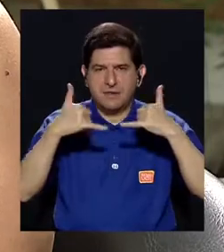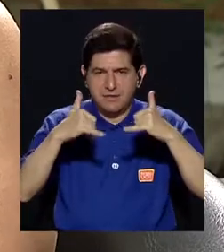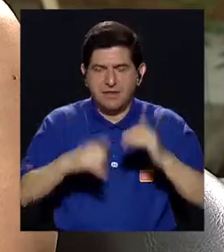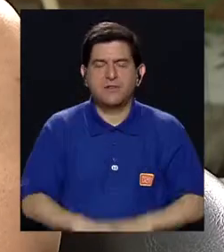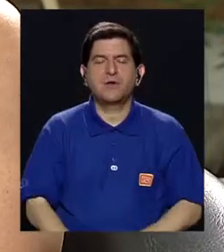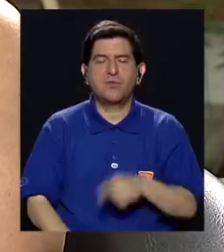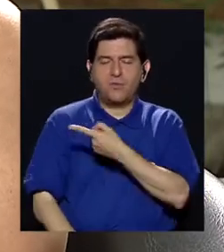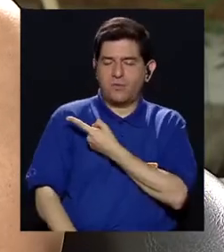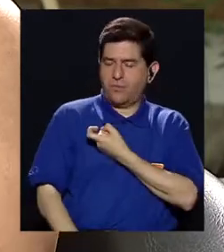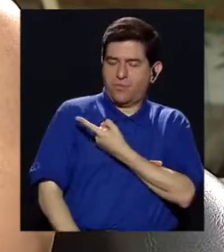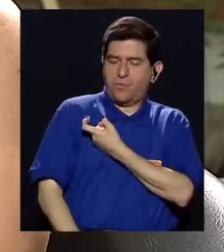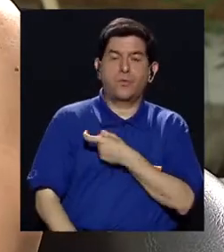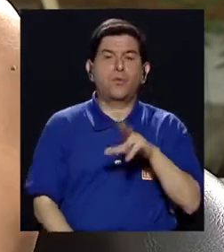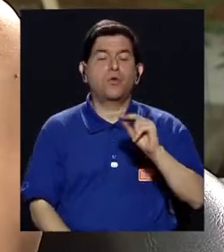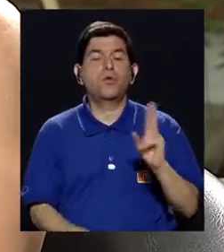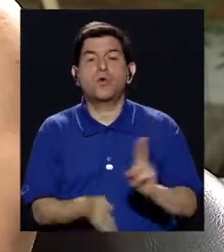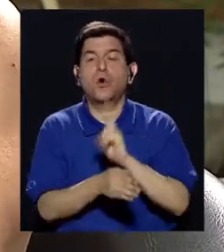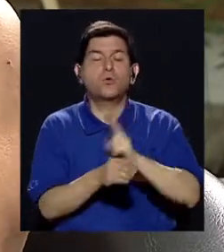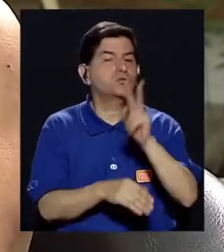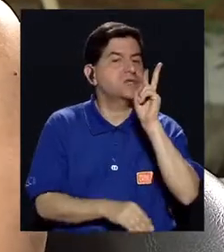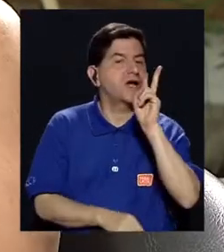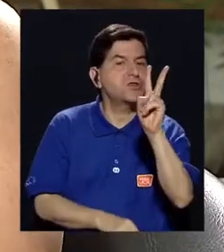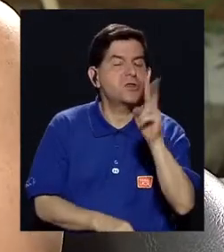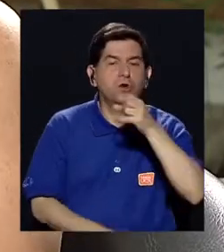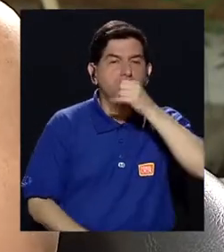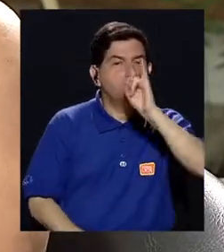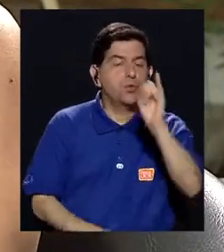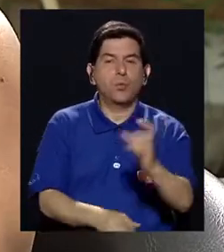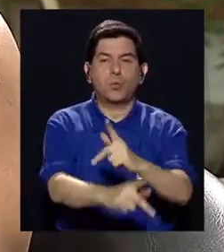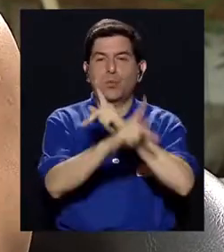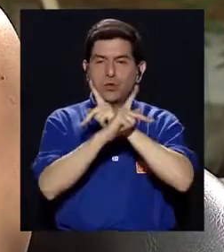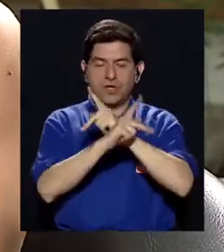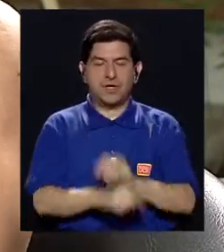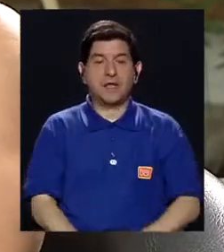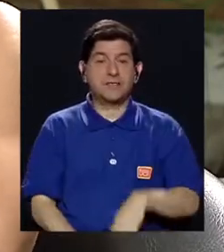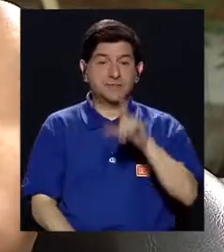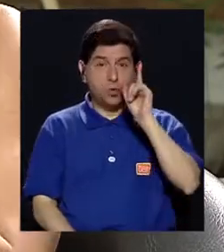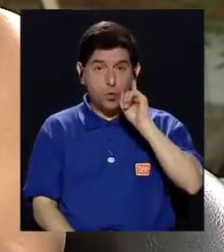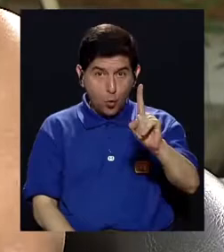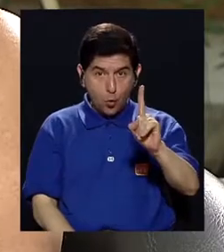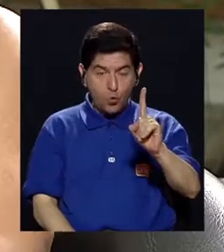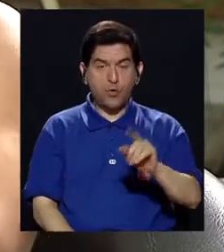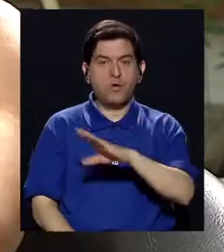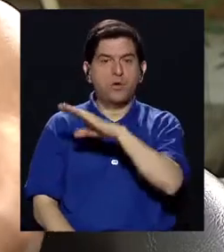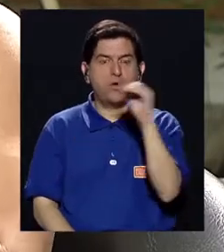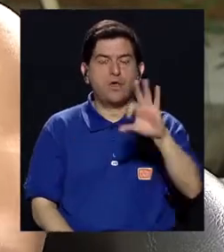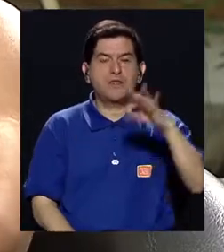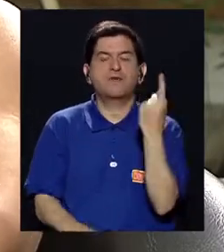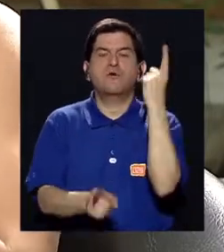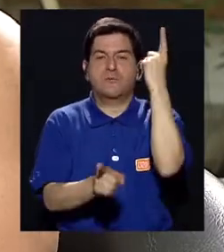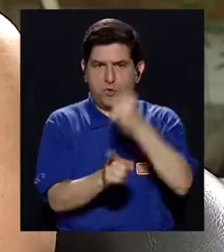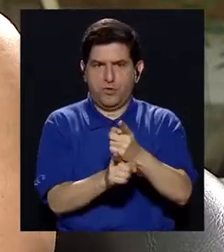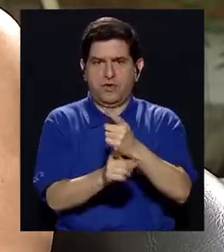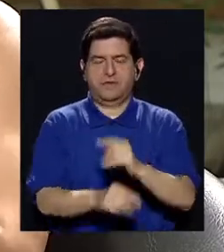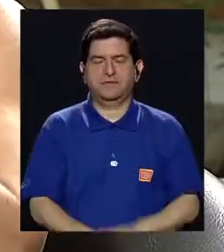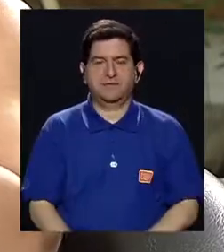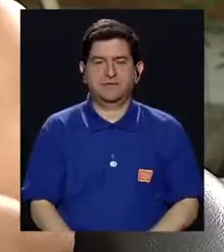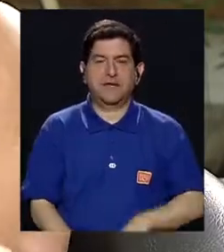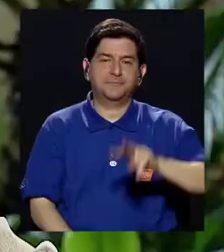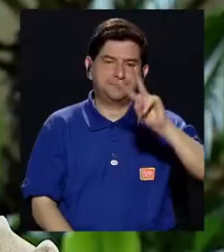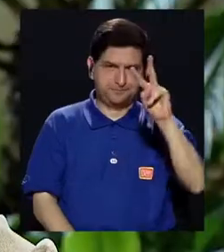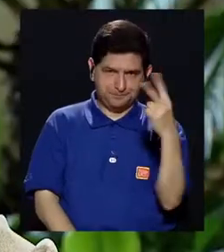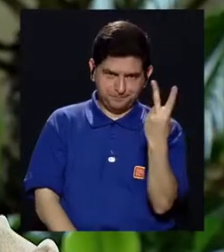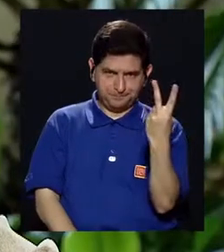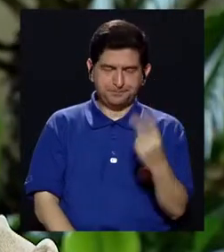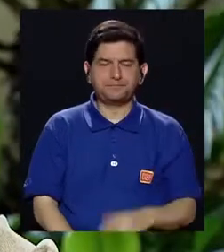juego erótico. Entonces, no es el que usemos dos condones lo que nos va a proteger, es que usemos uno y en forma correcta. Bien, pues. Bien